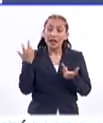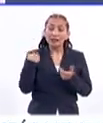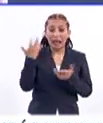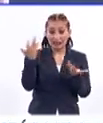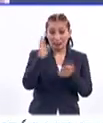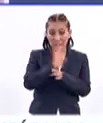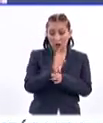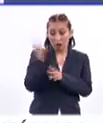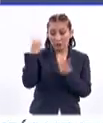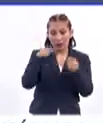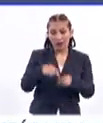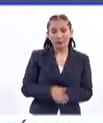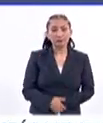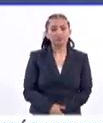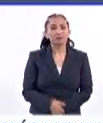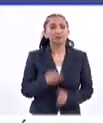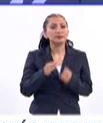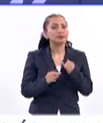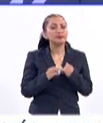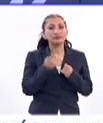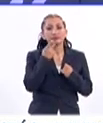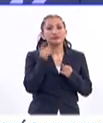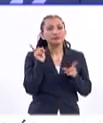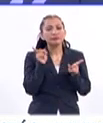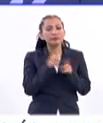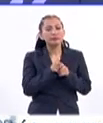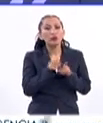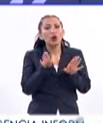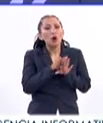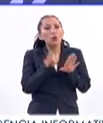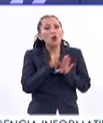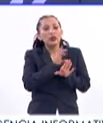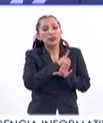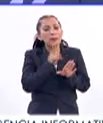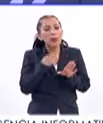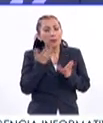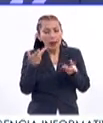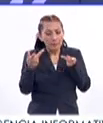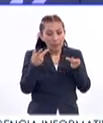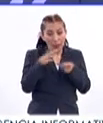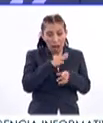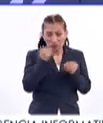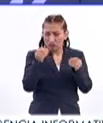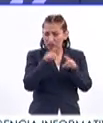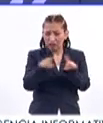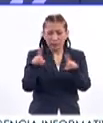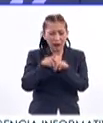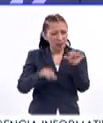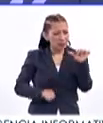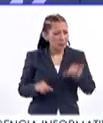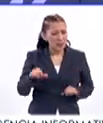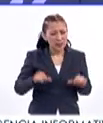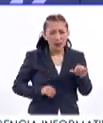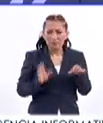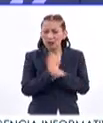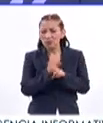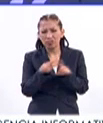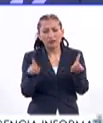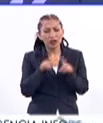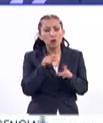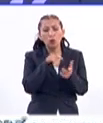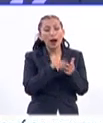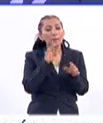con el público mexicano. Finalmente, Abril, háblanos un poquito de cómo hay que hacerle para esta planeación. Van a haber muchas alternativas. ¿Cuáles son las